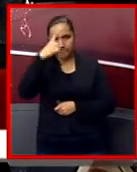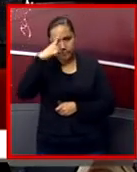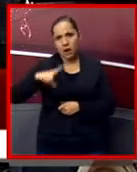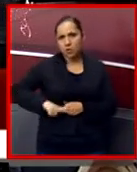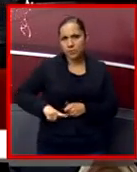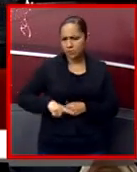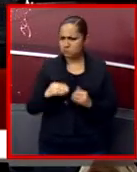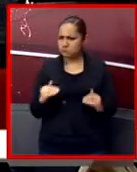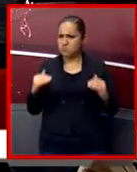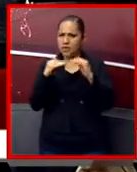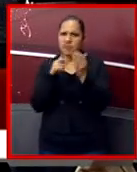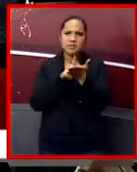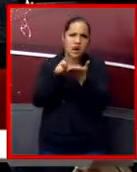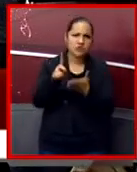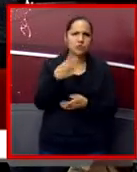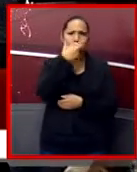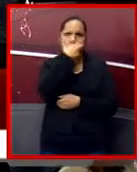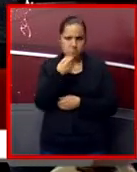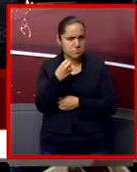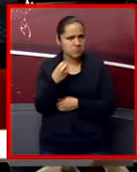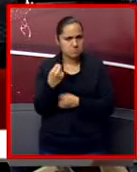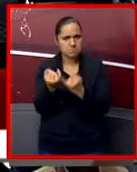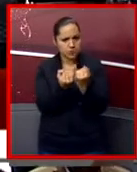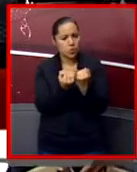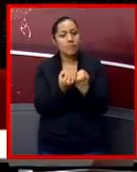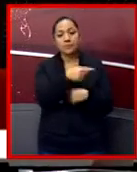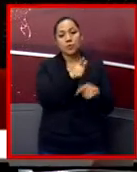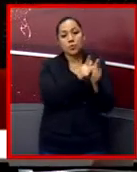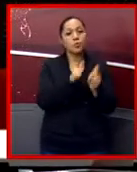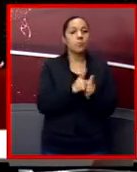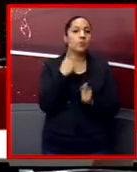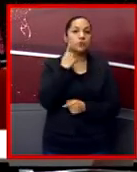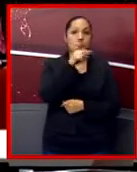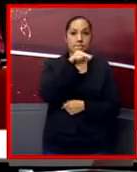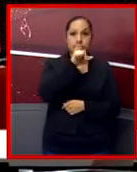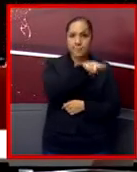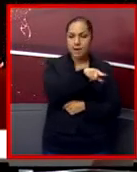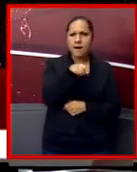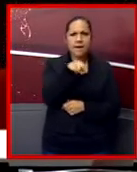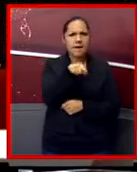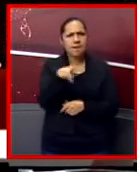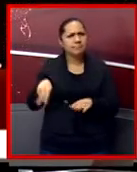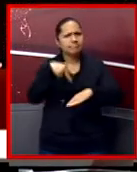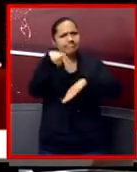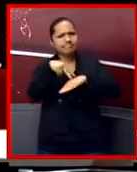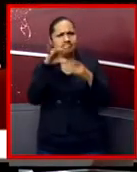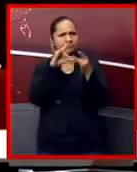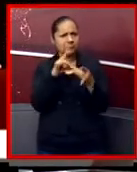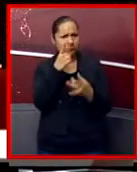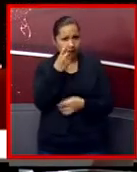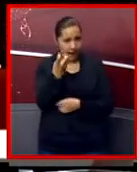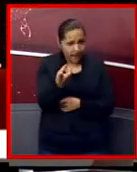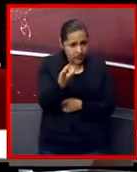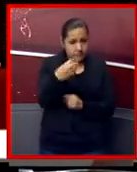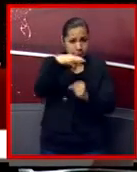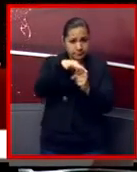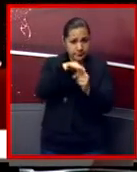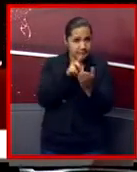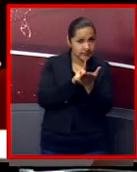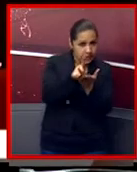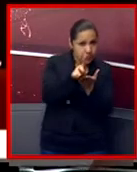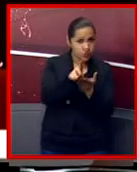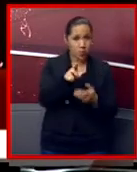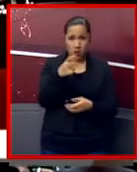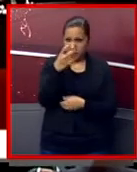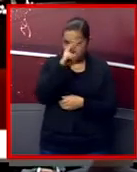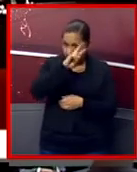derechos de los hombres. El grupo parlamentario de Nueva Alianza llamó a preguntarse si este logro ha permitido en el país alcanzar una verdadera igualdad